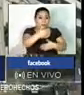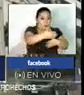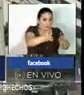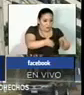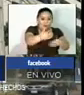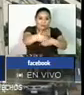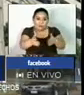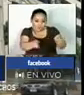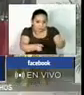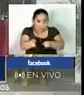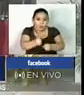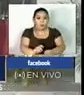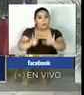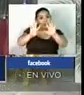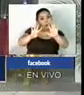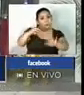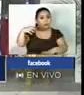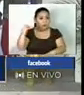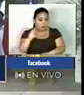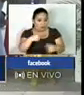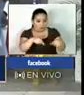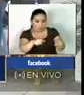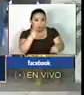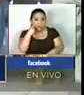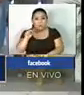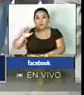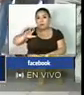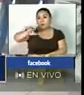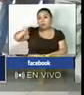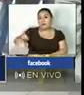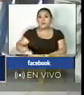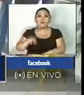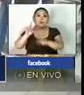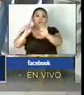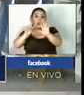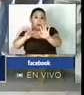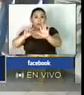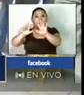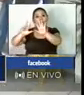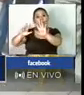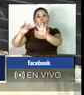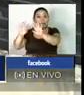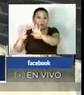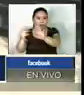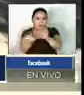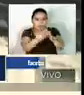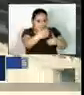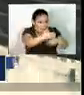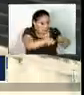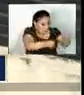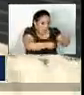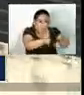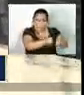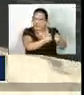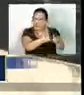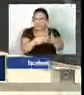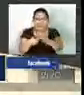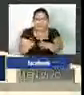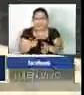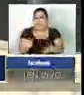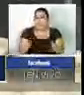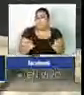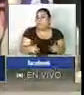contención los que se mantienen activos, con 3.789 personas que guardan cuarentena por diversos motivos.